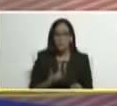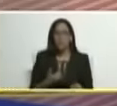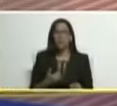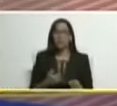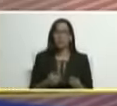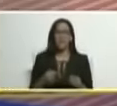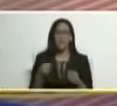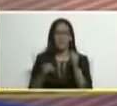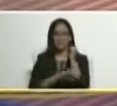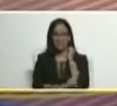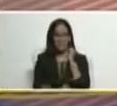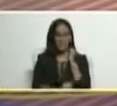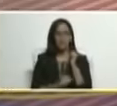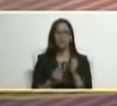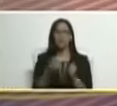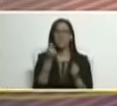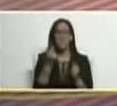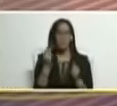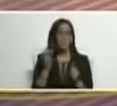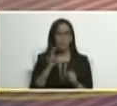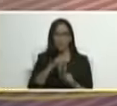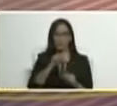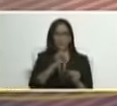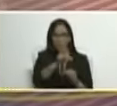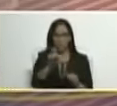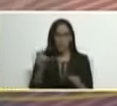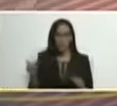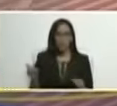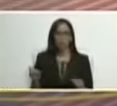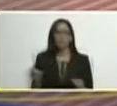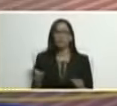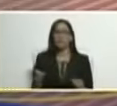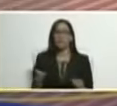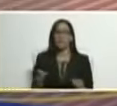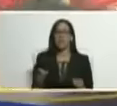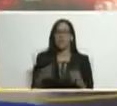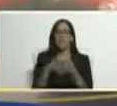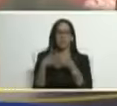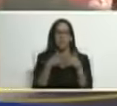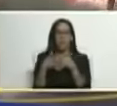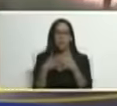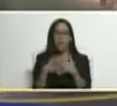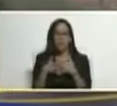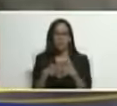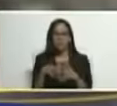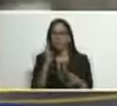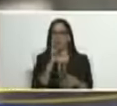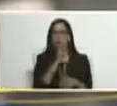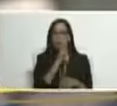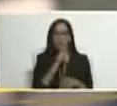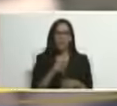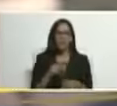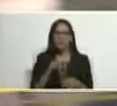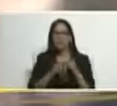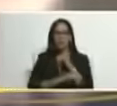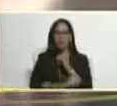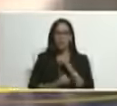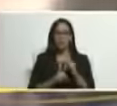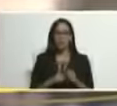traición. No han podido ninguno de ellos, ni el imperialismo yanqui, ni los apellidos, ni los